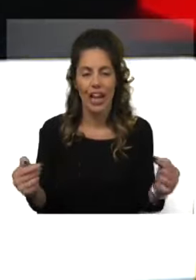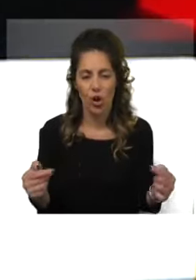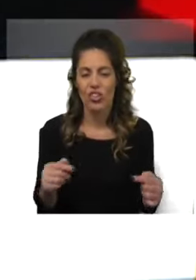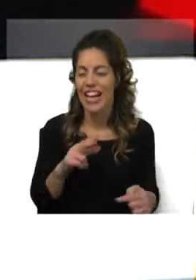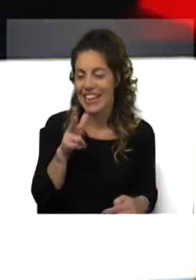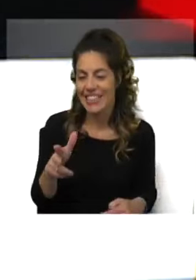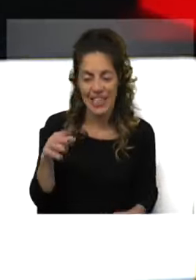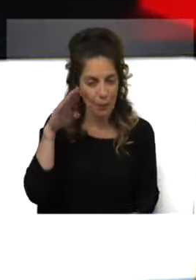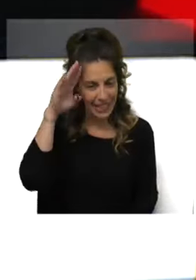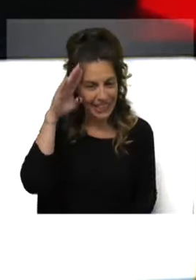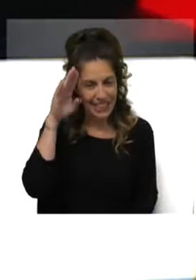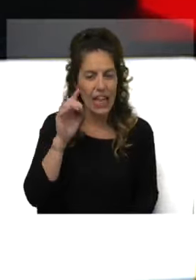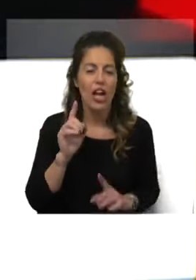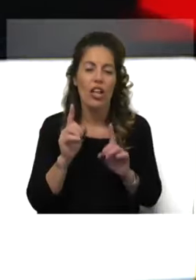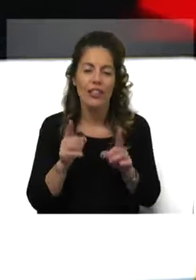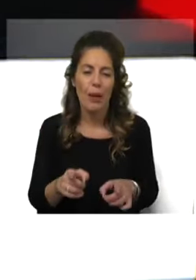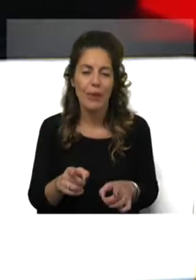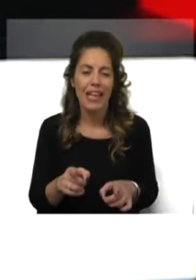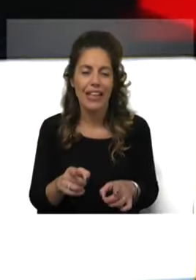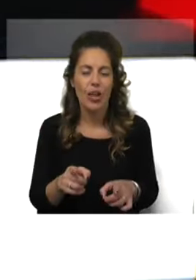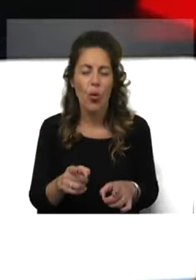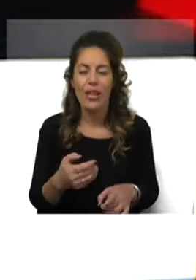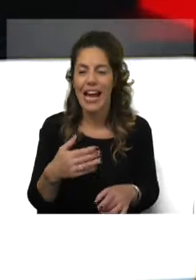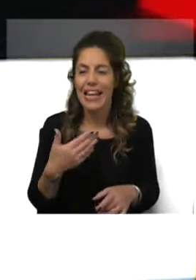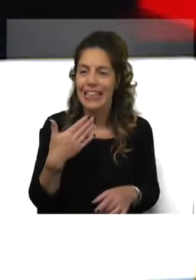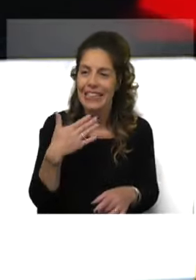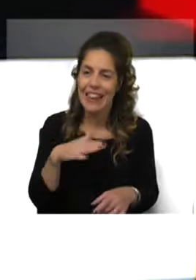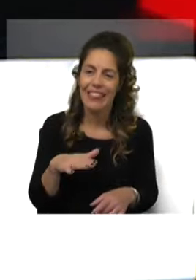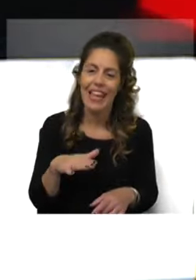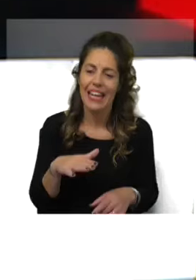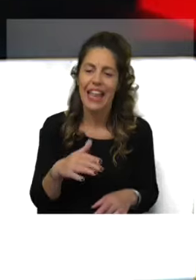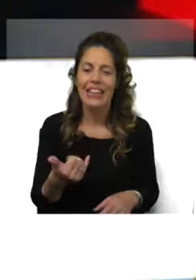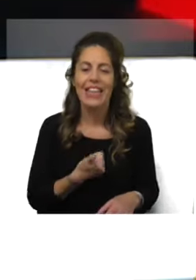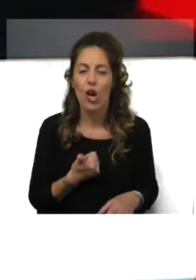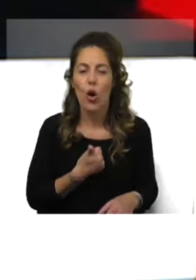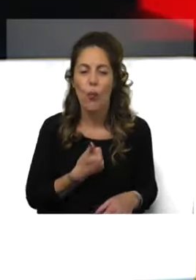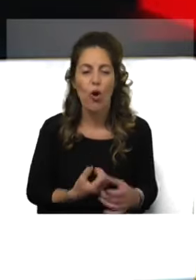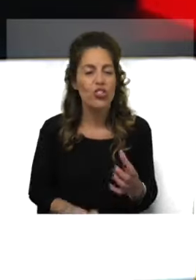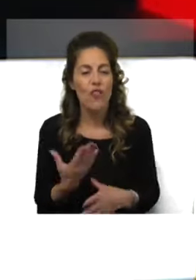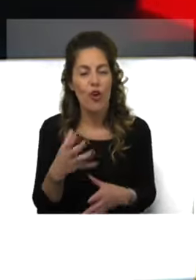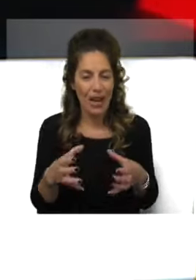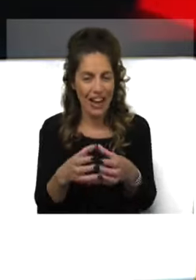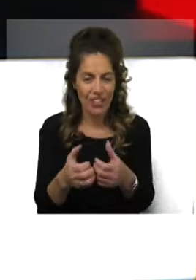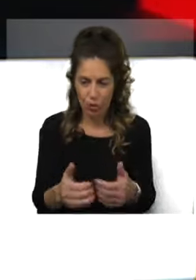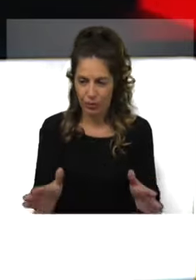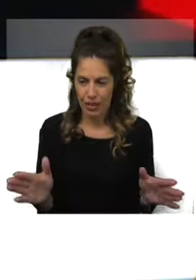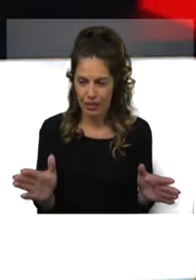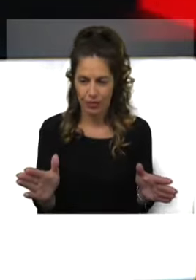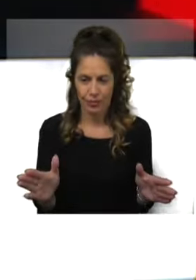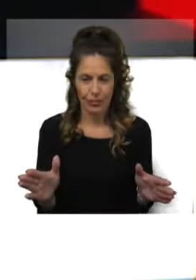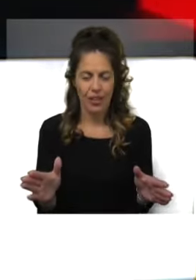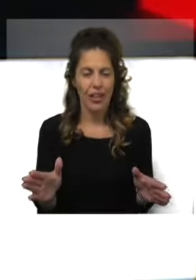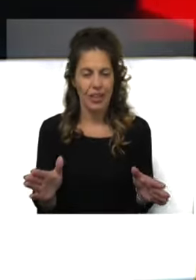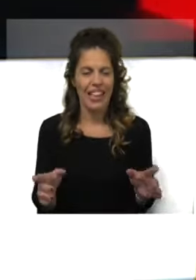manini sino una interpretación de cómo se termina conformando Cabildo que